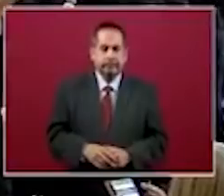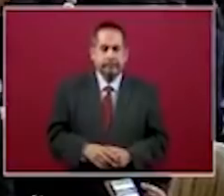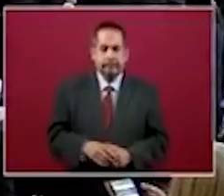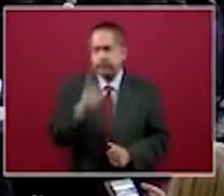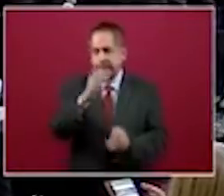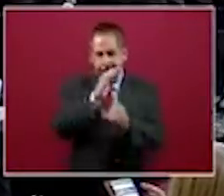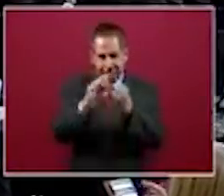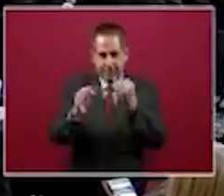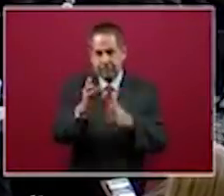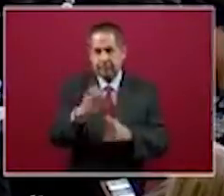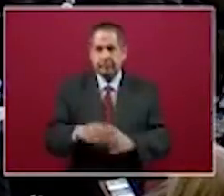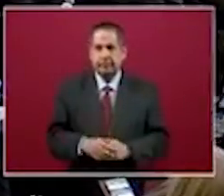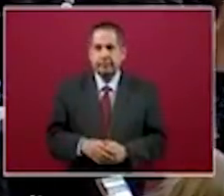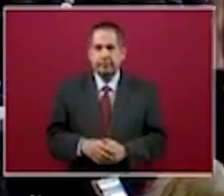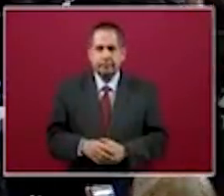Una más.